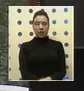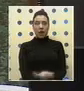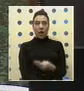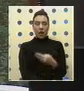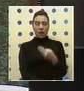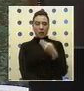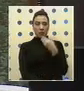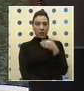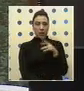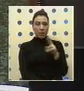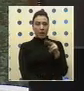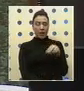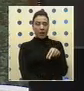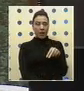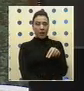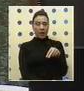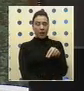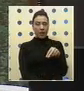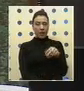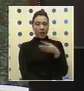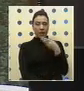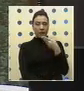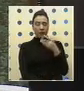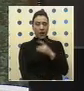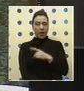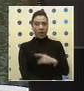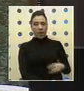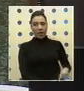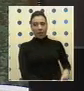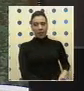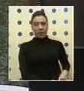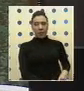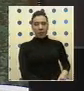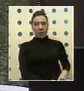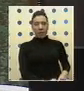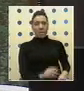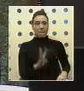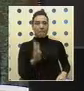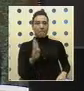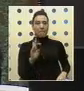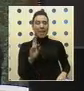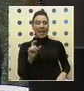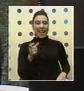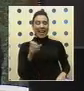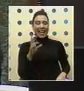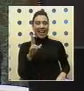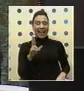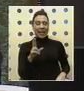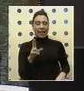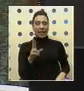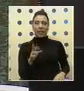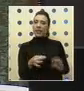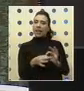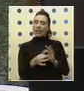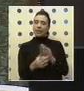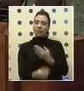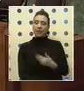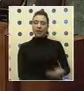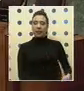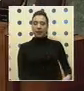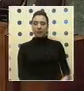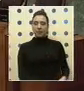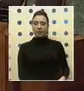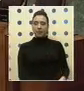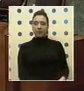En el tiempo de Renovación Nacional, tiene la palabra el Diputado Bernardo Berger. Gracias, señor Presidente. Señor